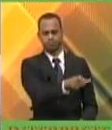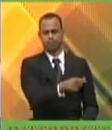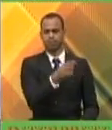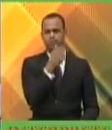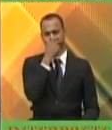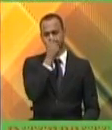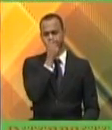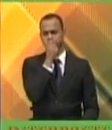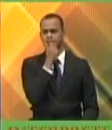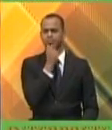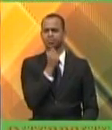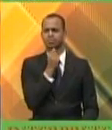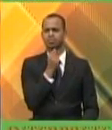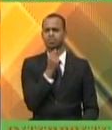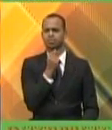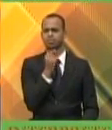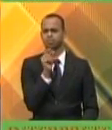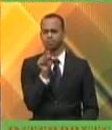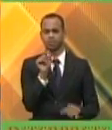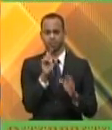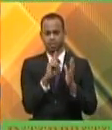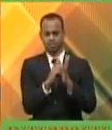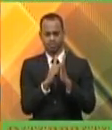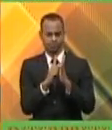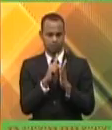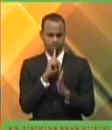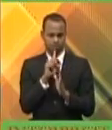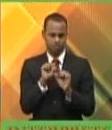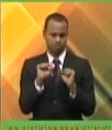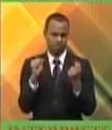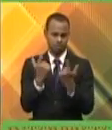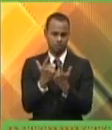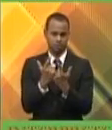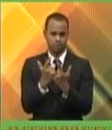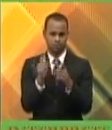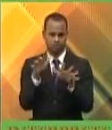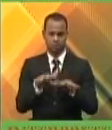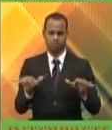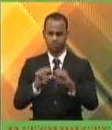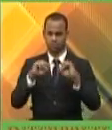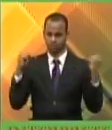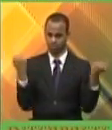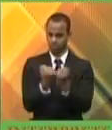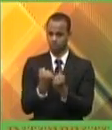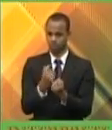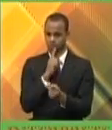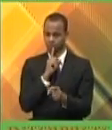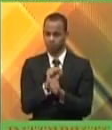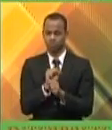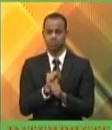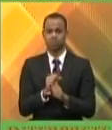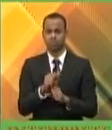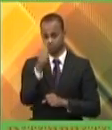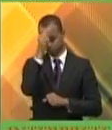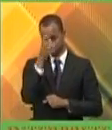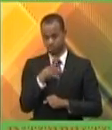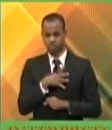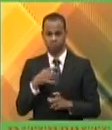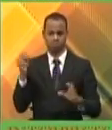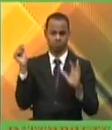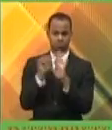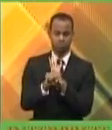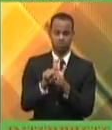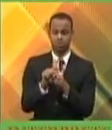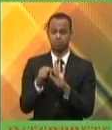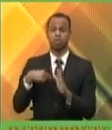y las discapacidades un social el germen están en la sociedad es un hombre que asesina o que